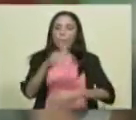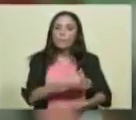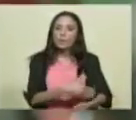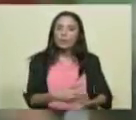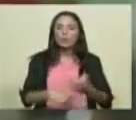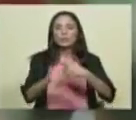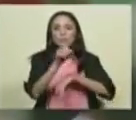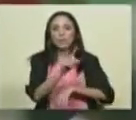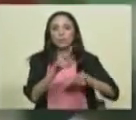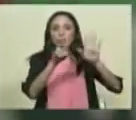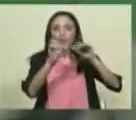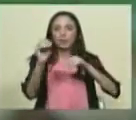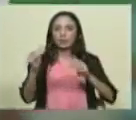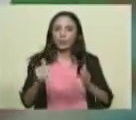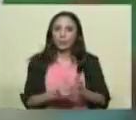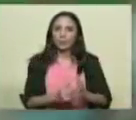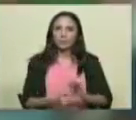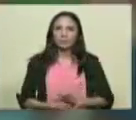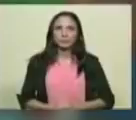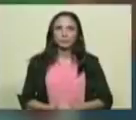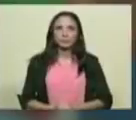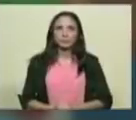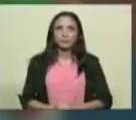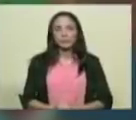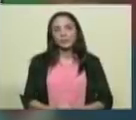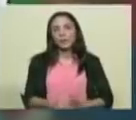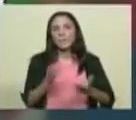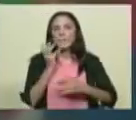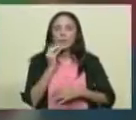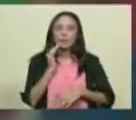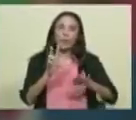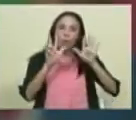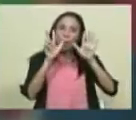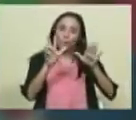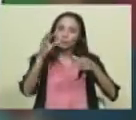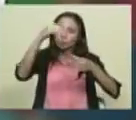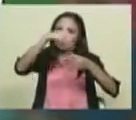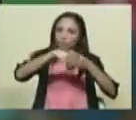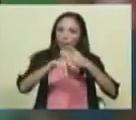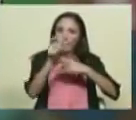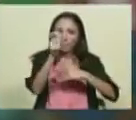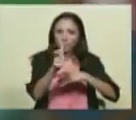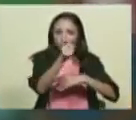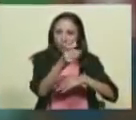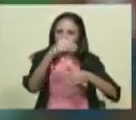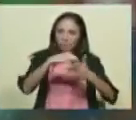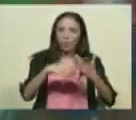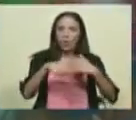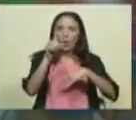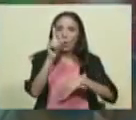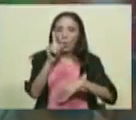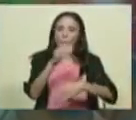1.170.000. Una familia de 8 integrantes,